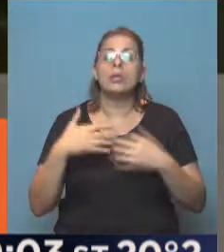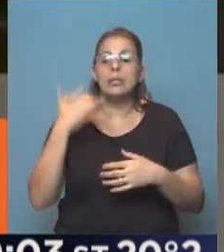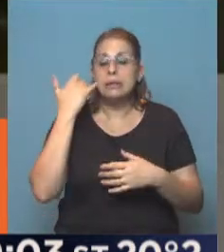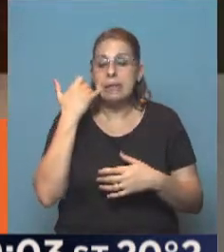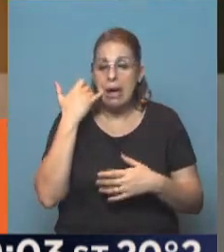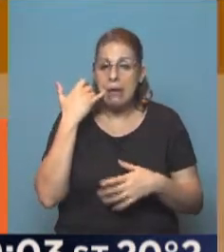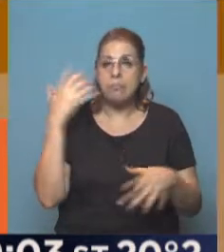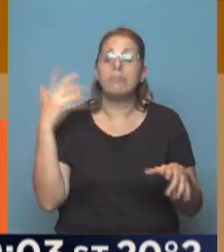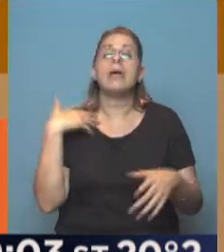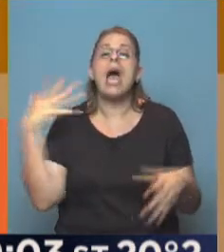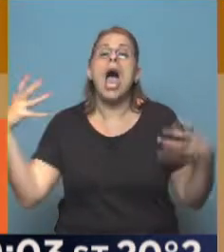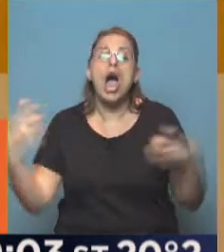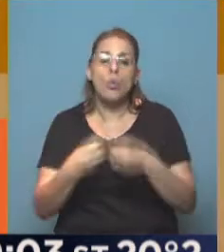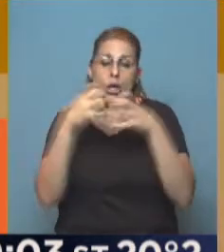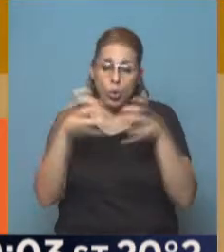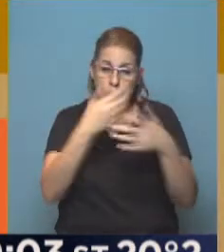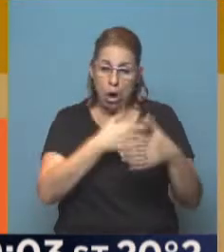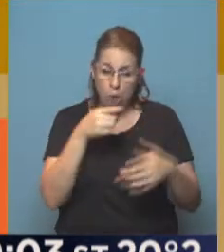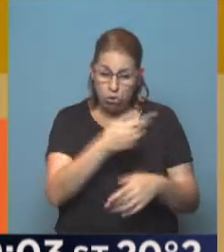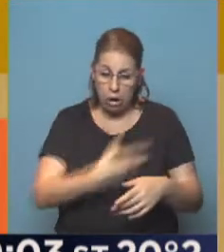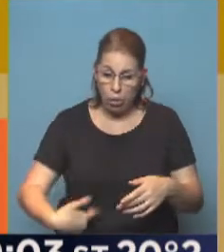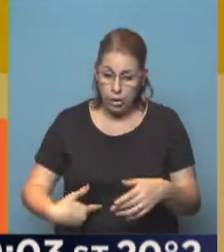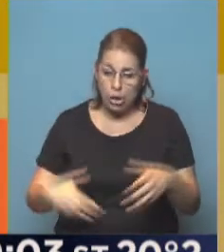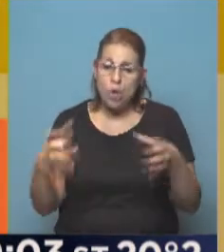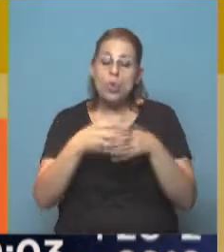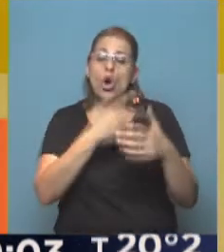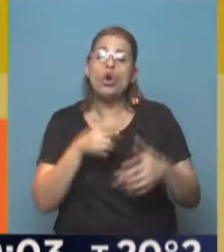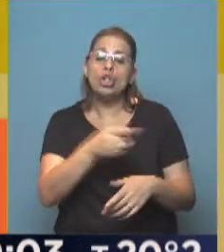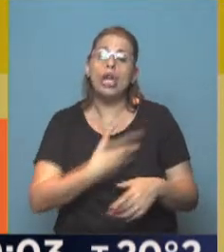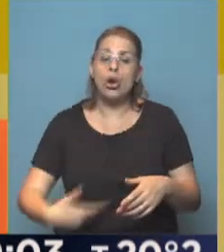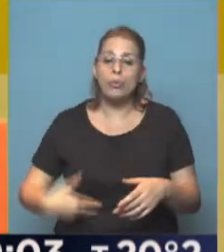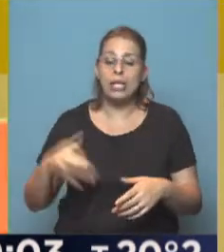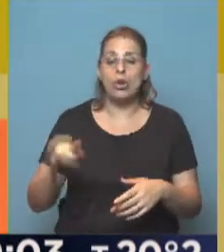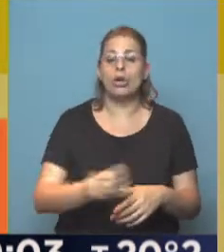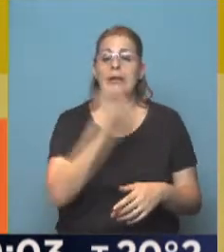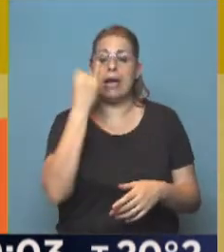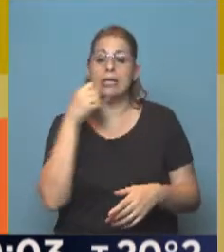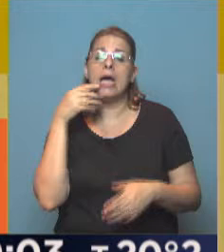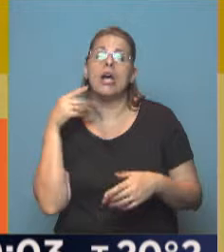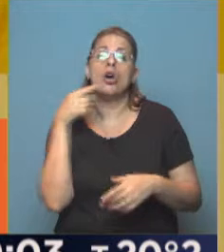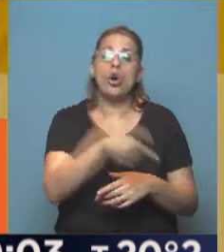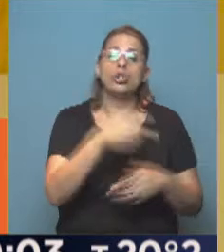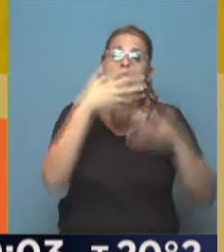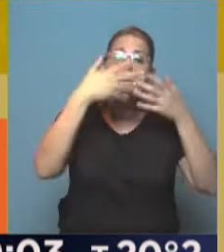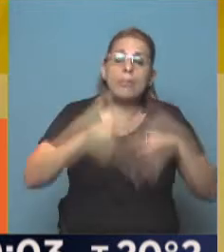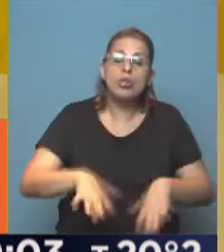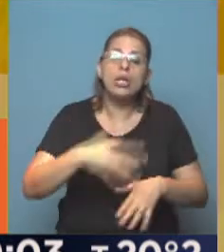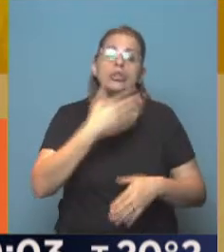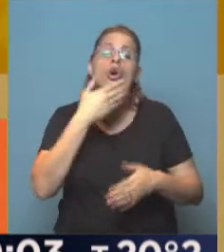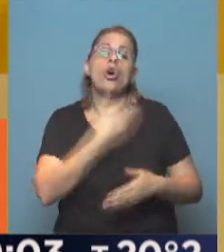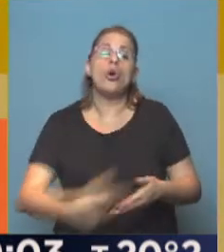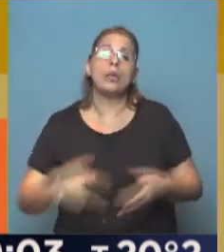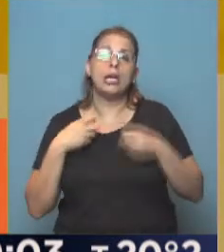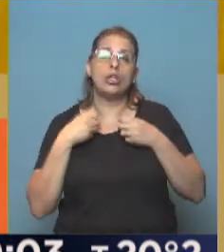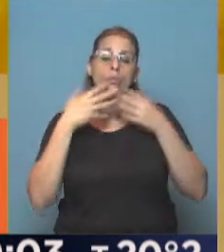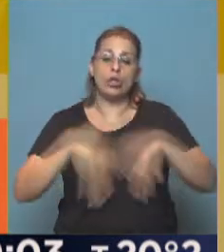consensuado por la oposición. Este consenso de la oposición ganó en contra del proyecto que había presentado el oficialismo. Nosotros estamos